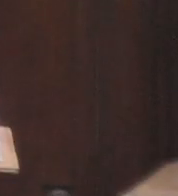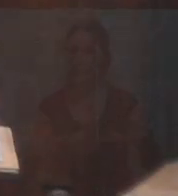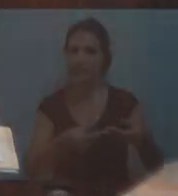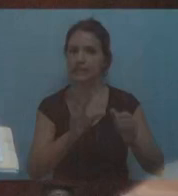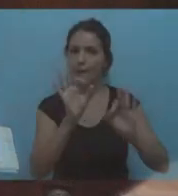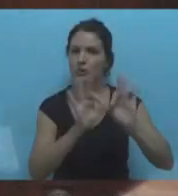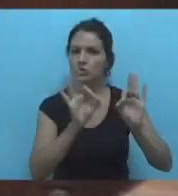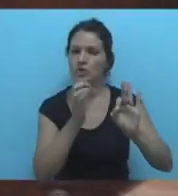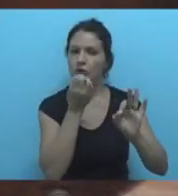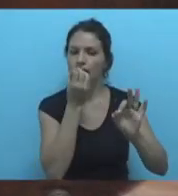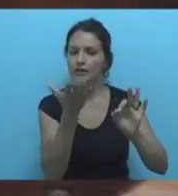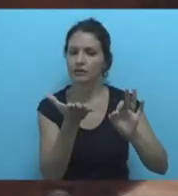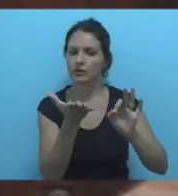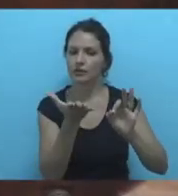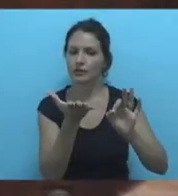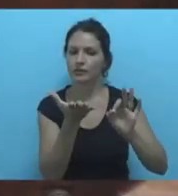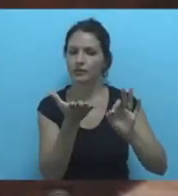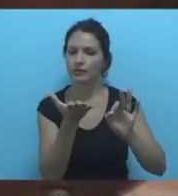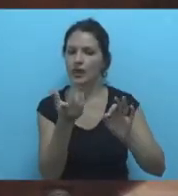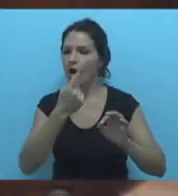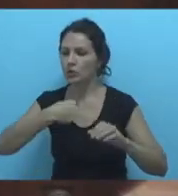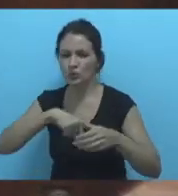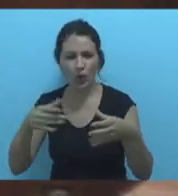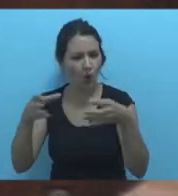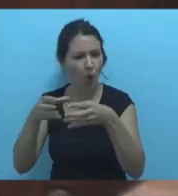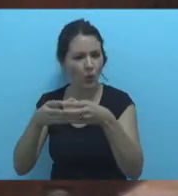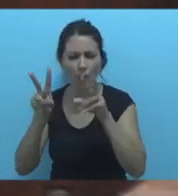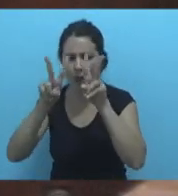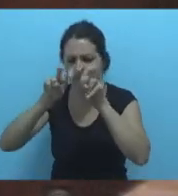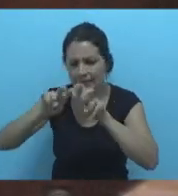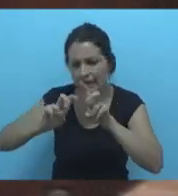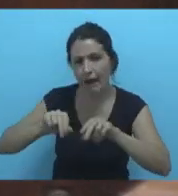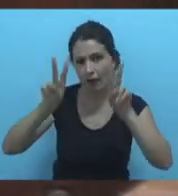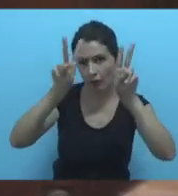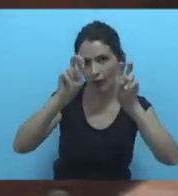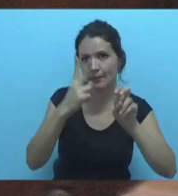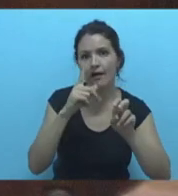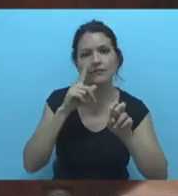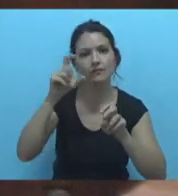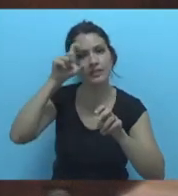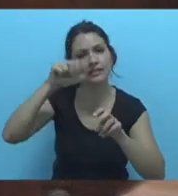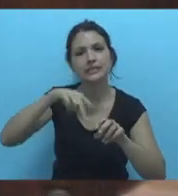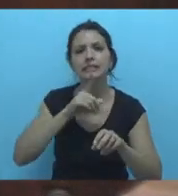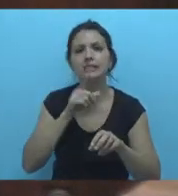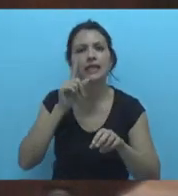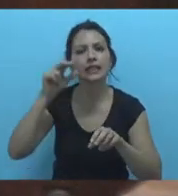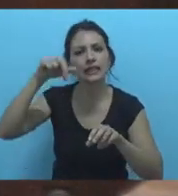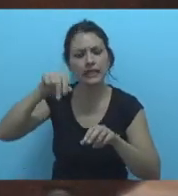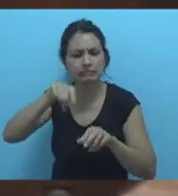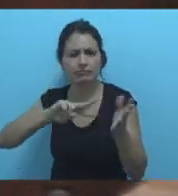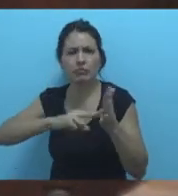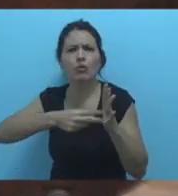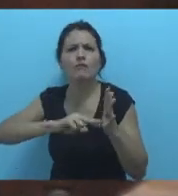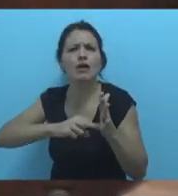pedido de aprobación de un proyecto de declaración donde la Comisión manifiesta la preocupación que venimos viniendo sobre la